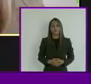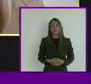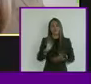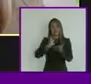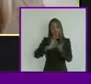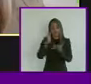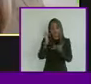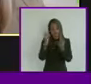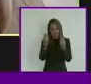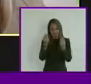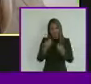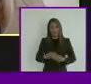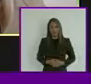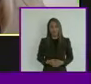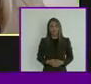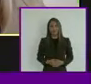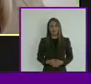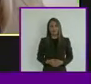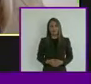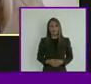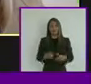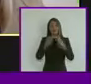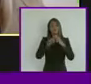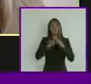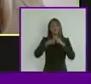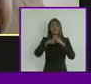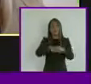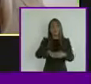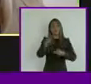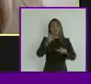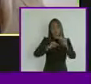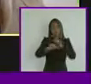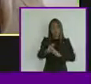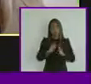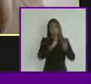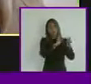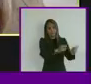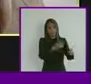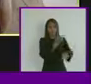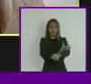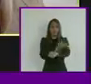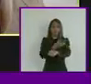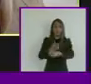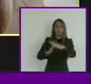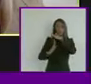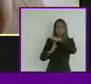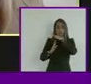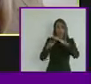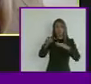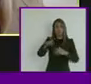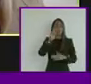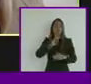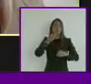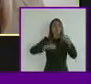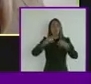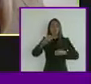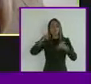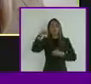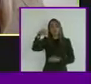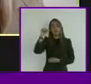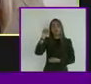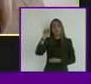Muchas gracias. Ahora, para dar inicio, cederé el uso de la voz a nuestra coordinadora de mesa, la magistrada Marta Leticia Mercado